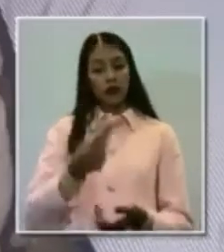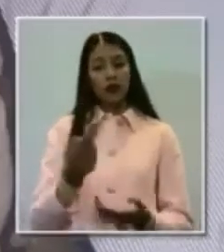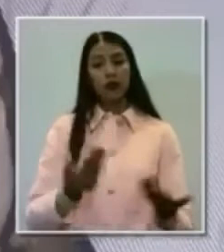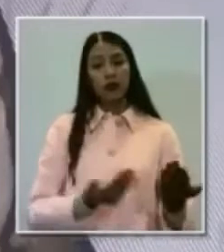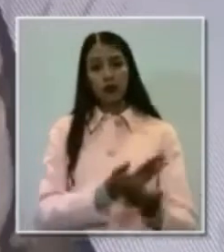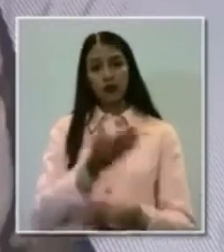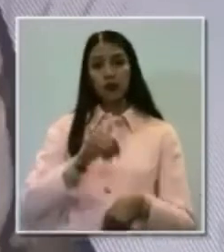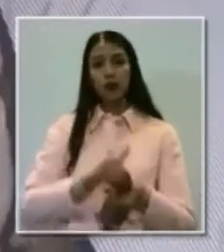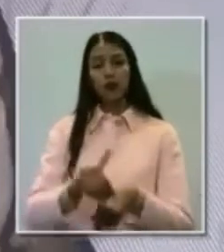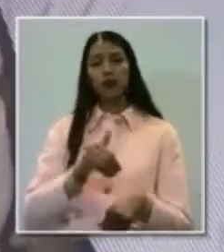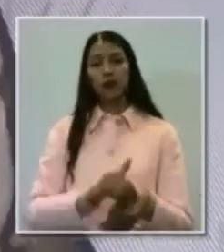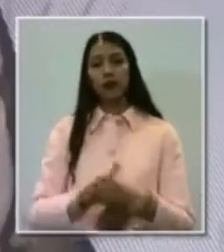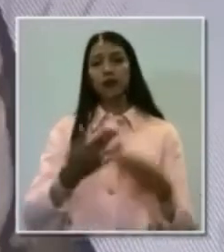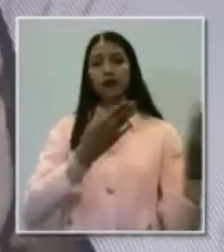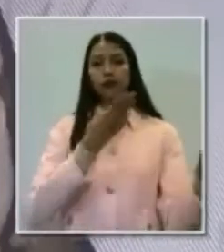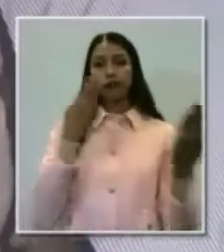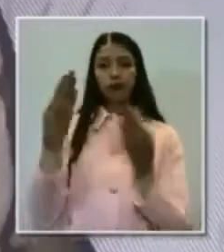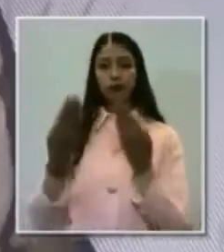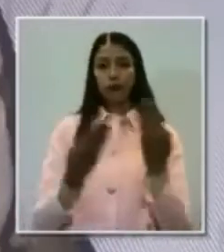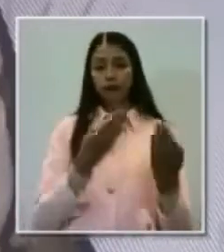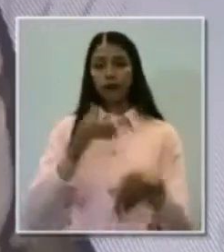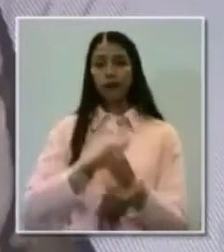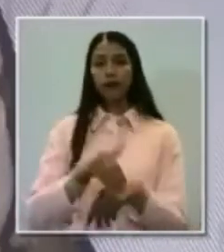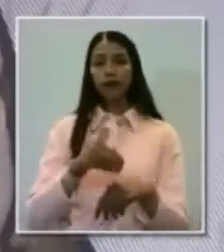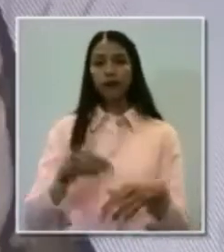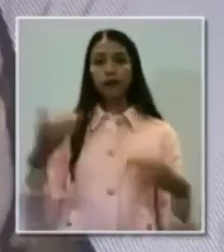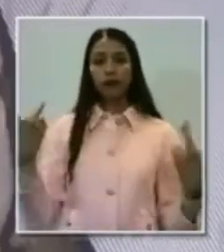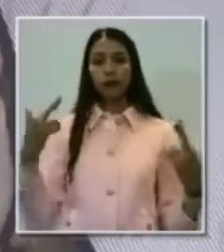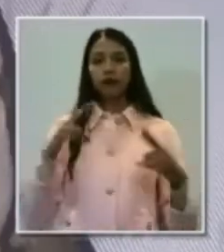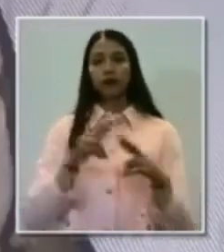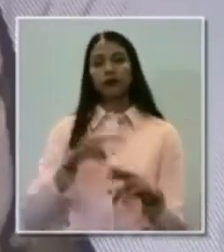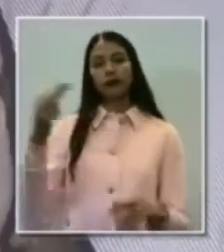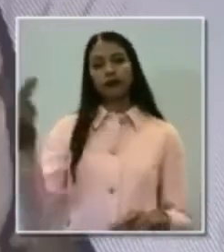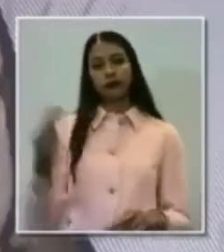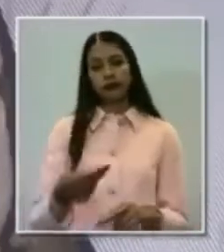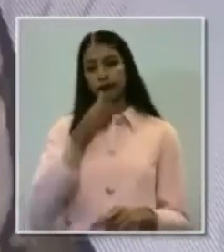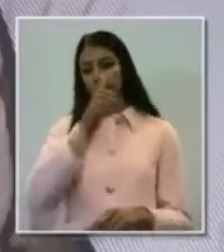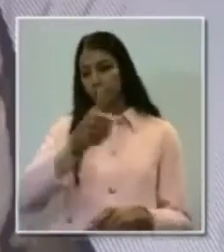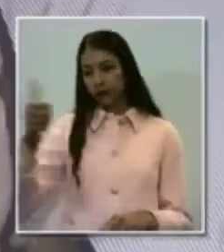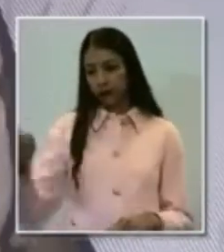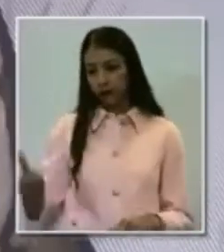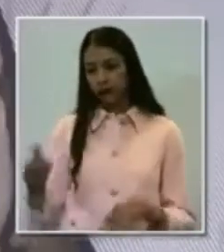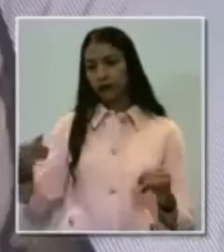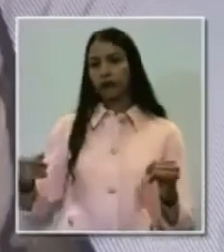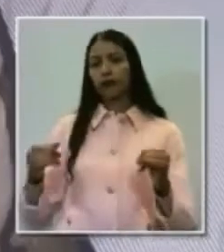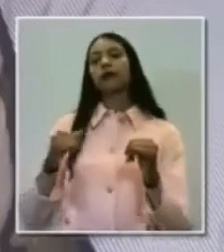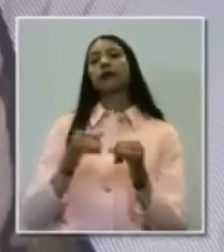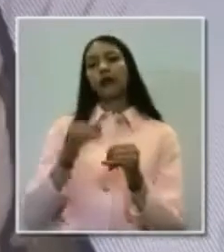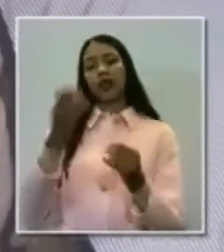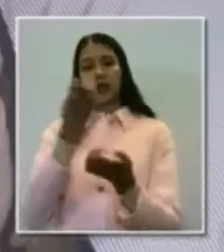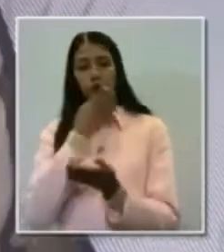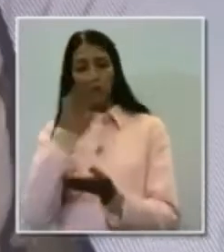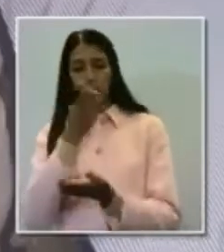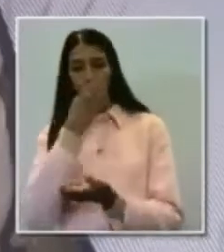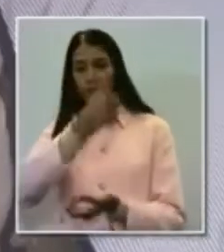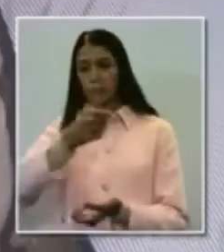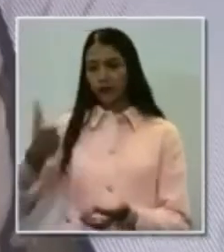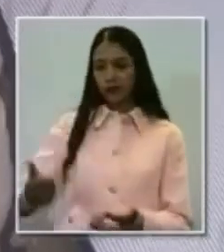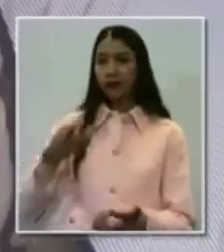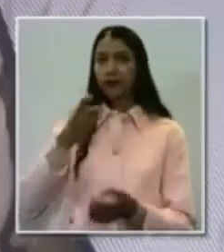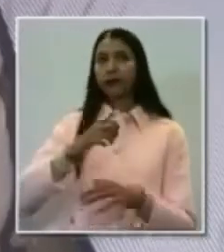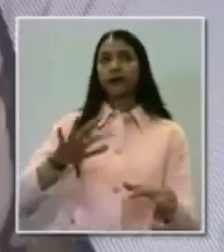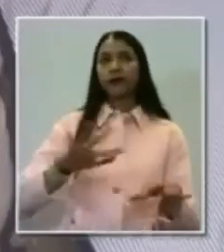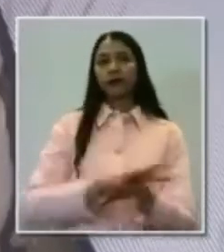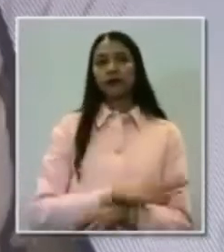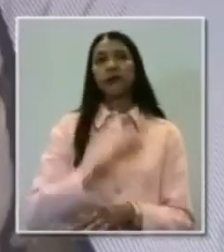número de estudiantes nos da el número de maestros que requerimos en cada institución educativa. Y esos